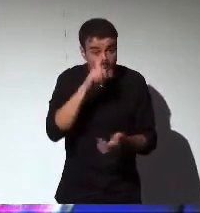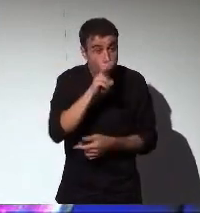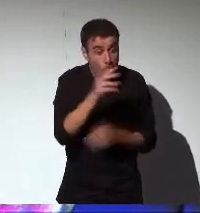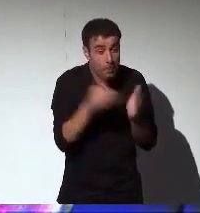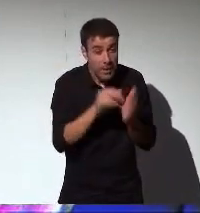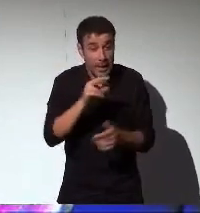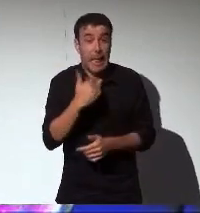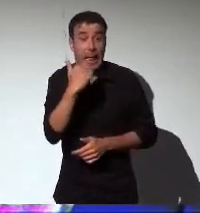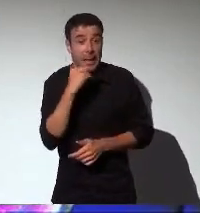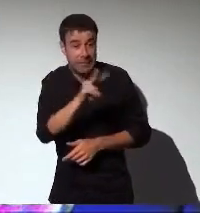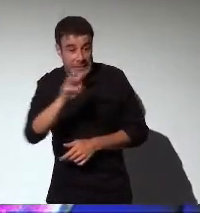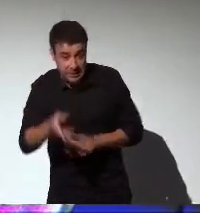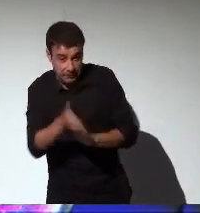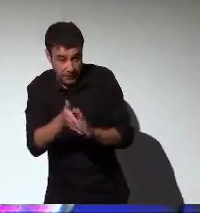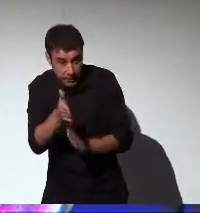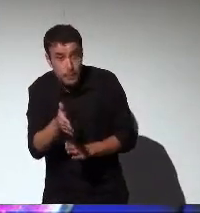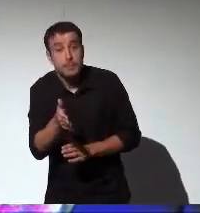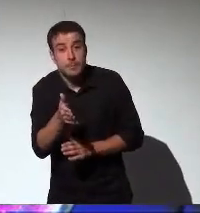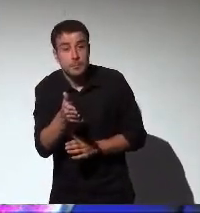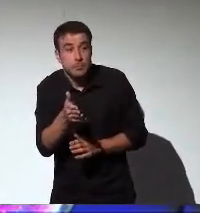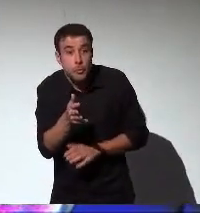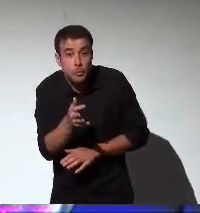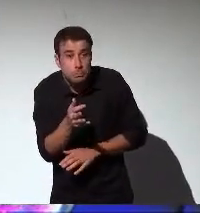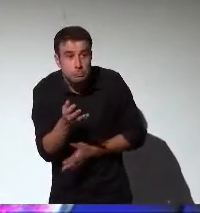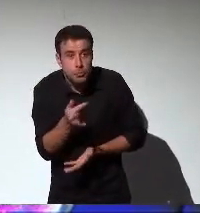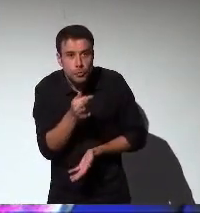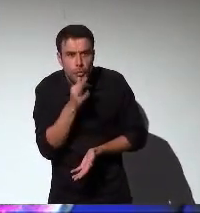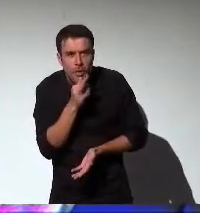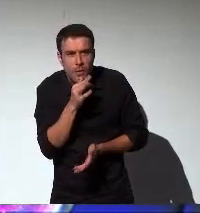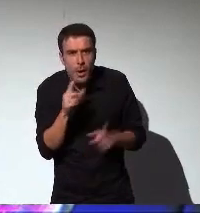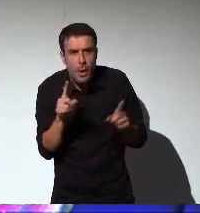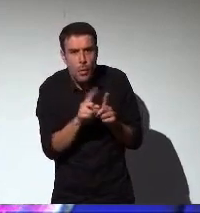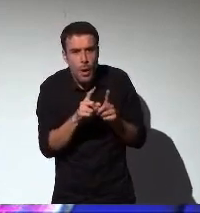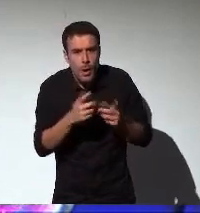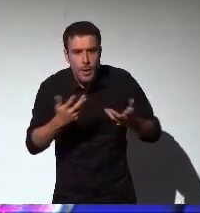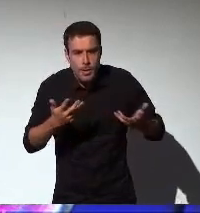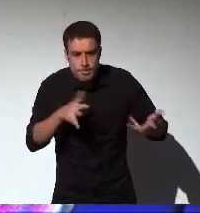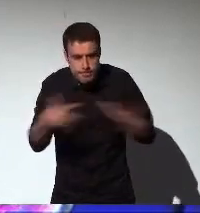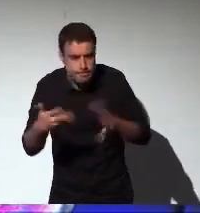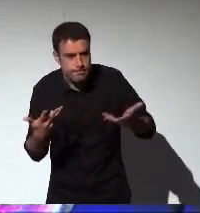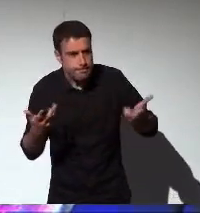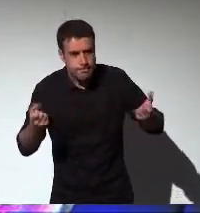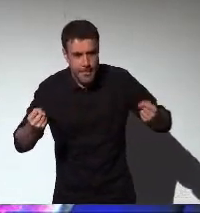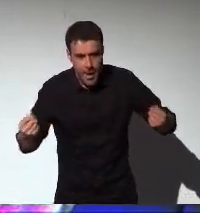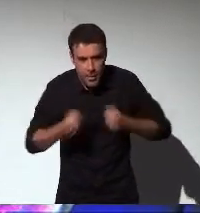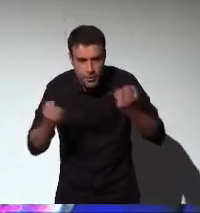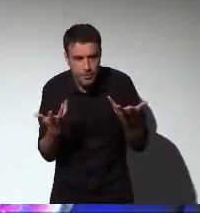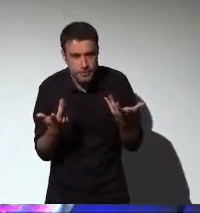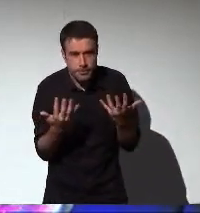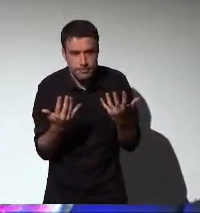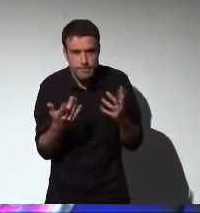casi, y de momento parece que la acción no